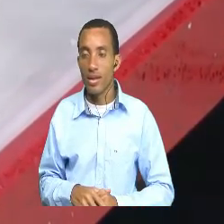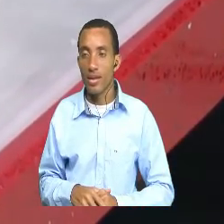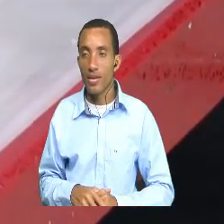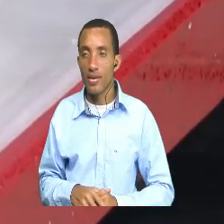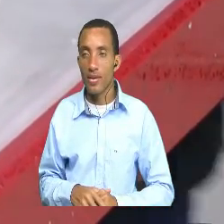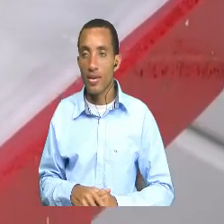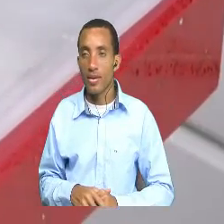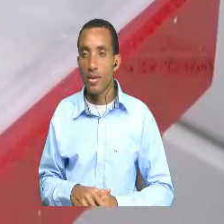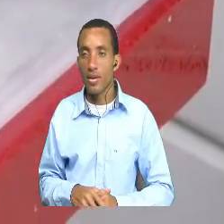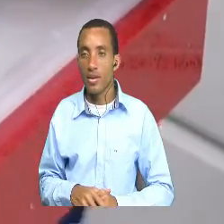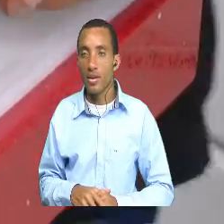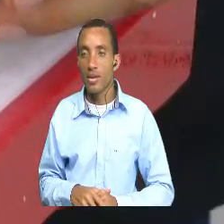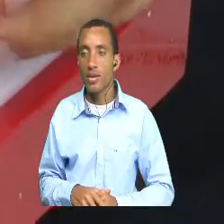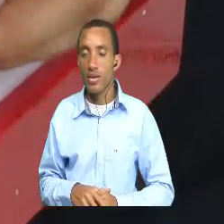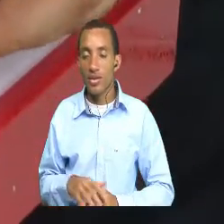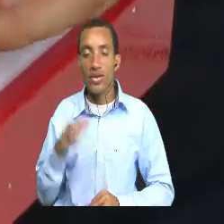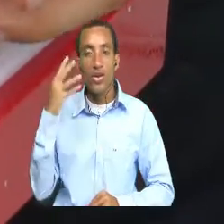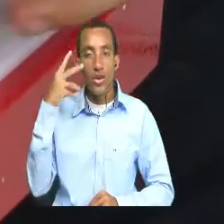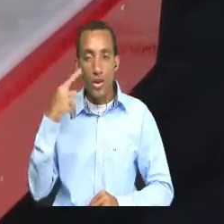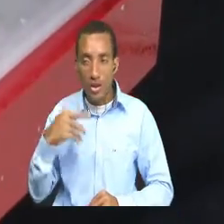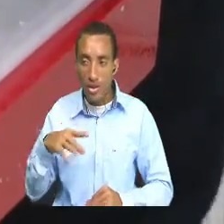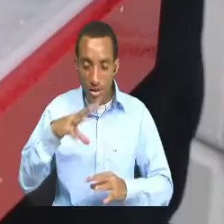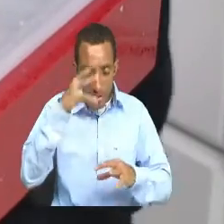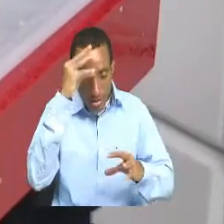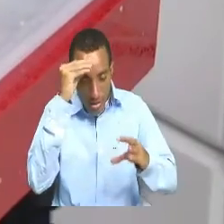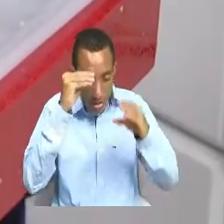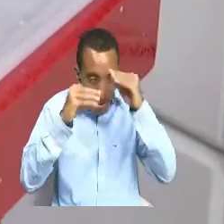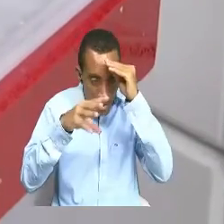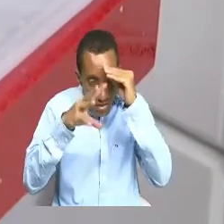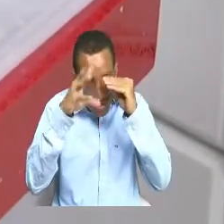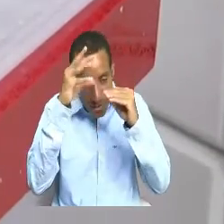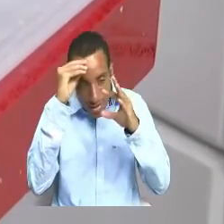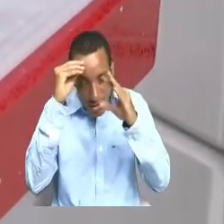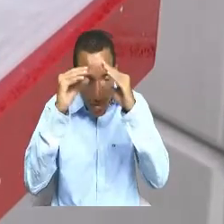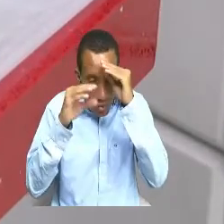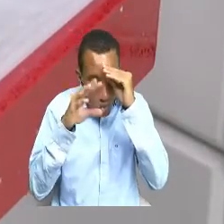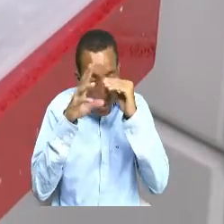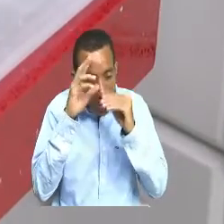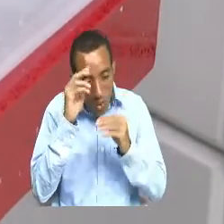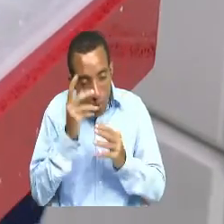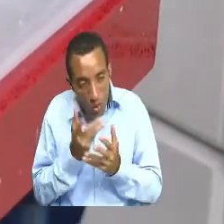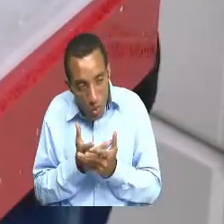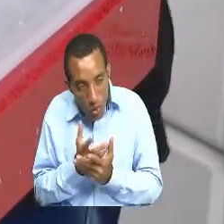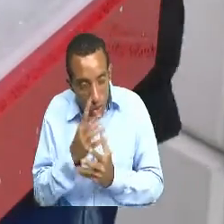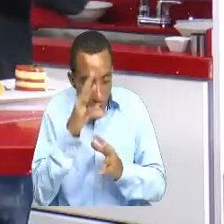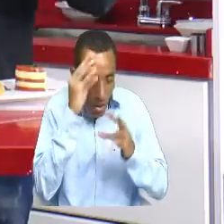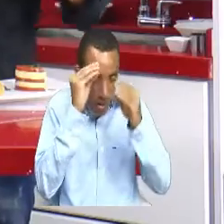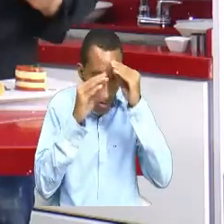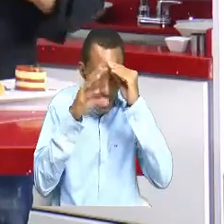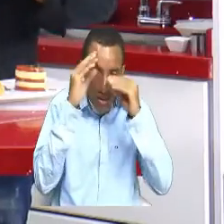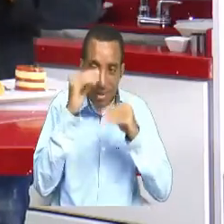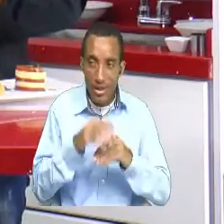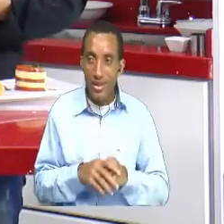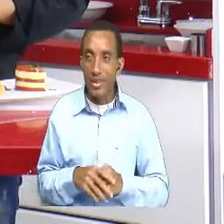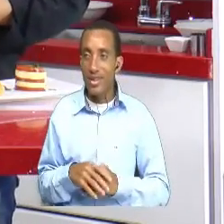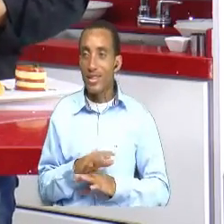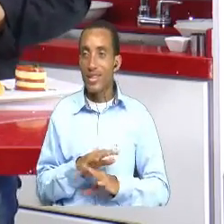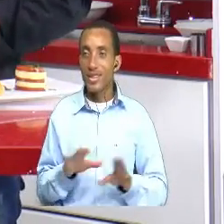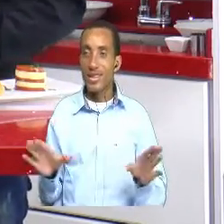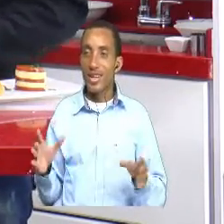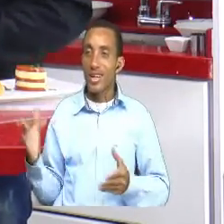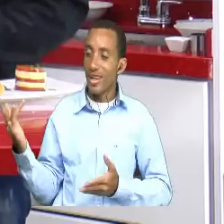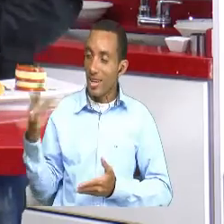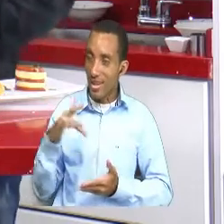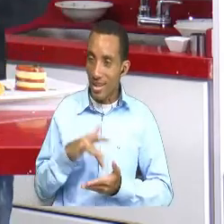yo cada día voy aprendiendo así como como truquillo cositas en el momento menos pensado ya no vinieron